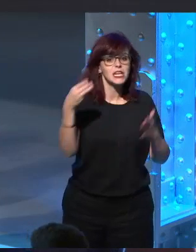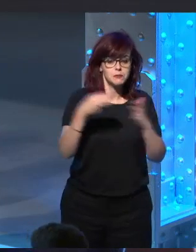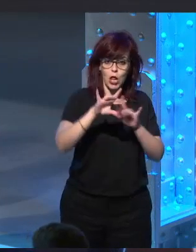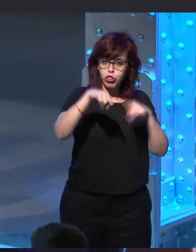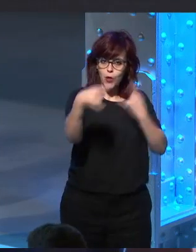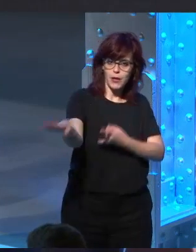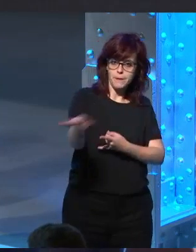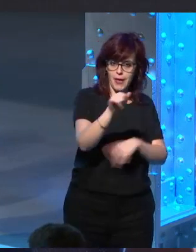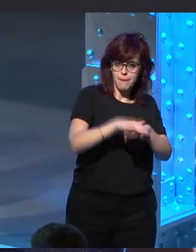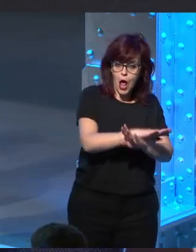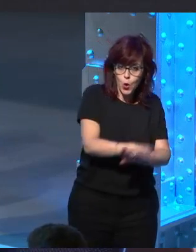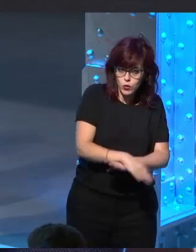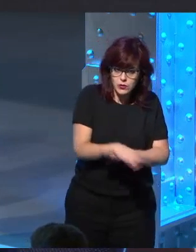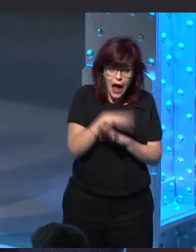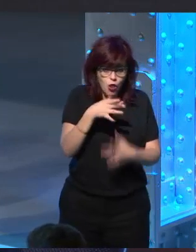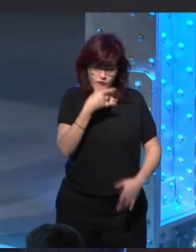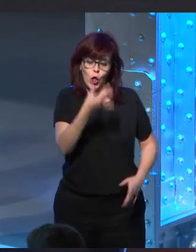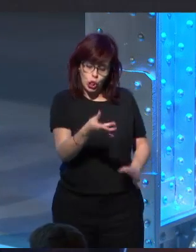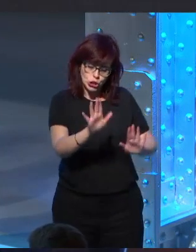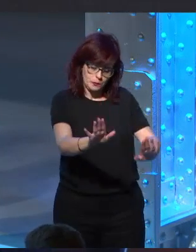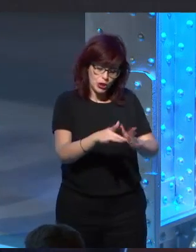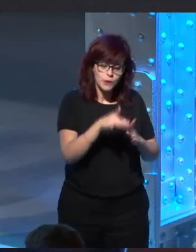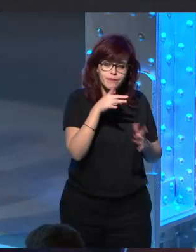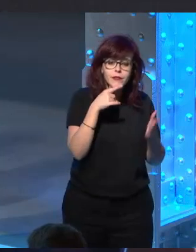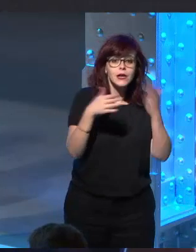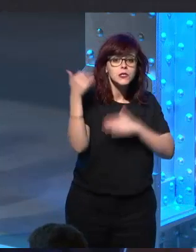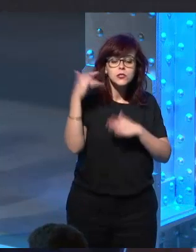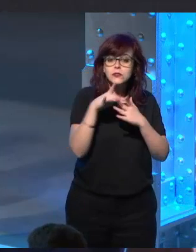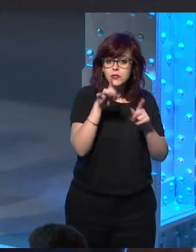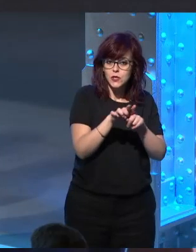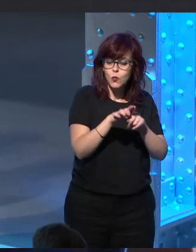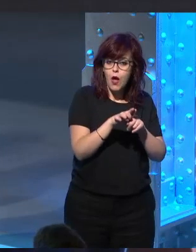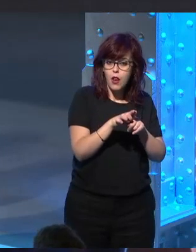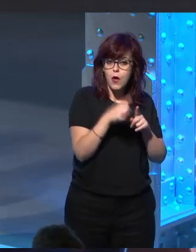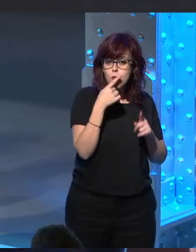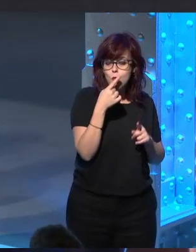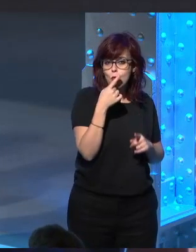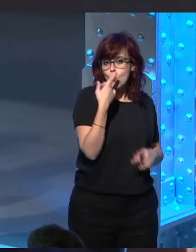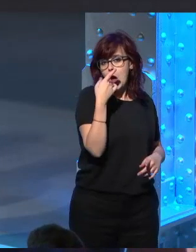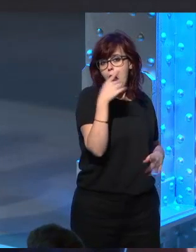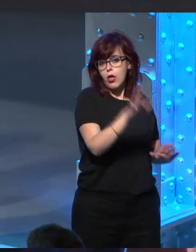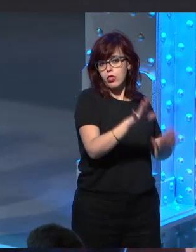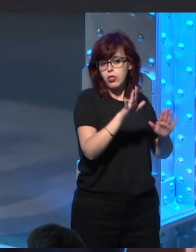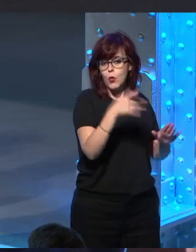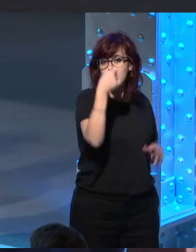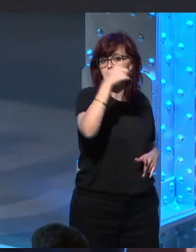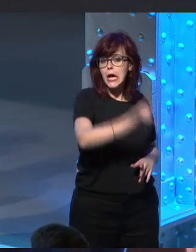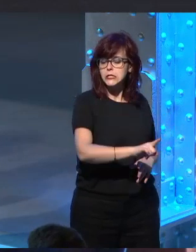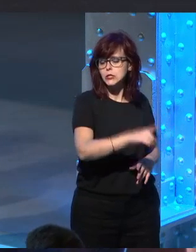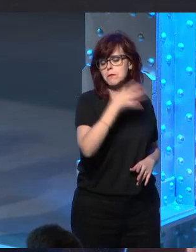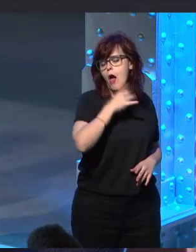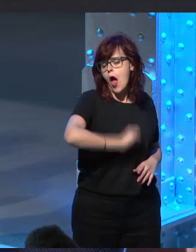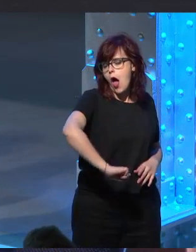traduzcas a euros, que será vergonzoso. Bueno, entonces, llegamos allí un mes maravilloso.